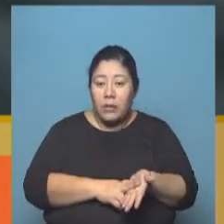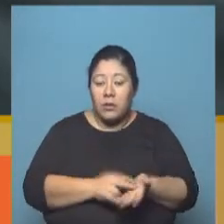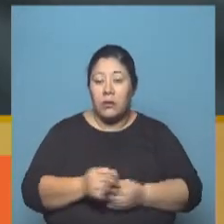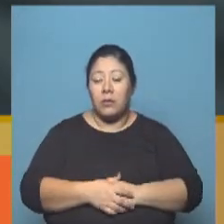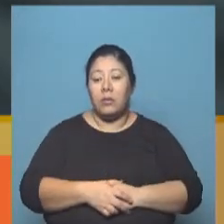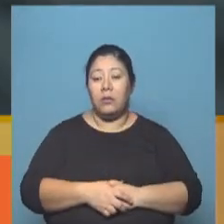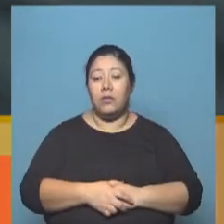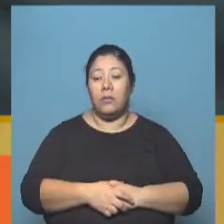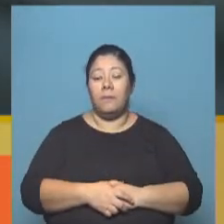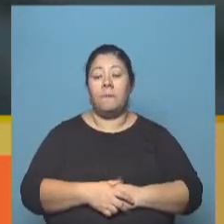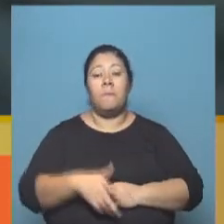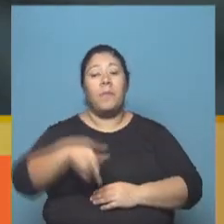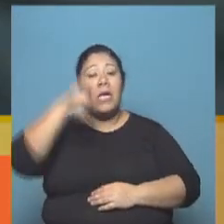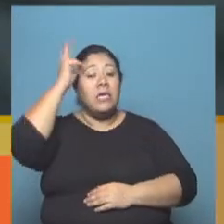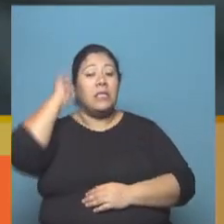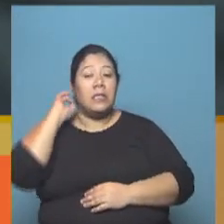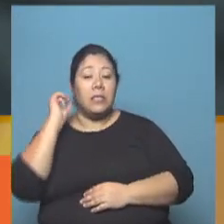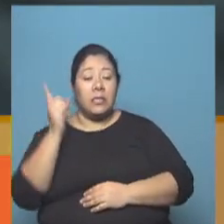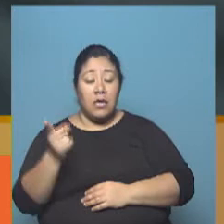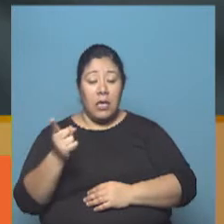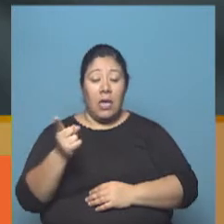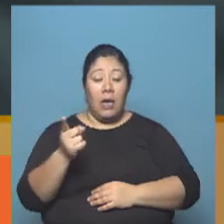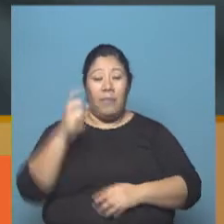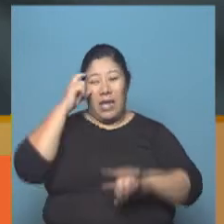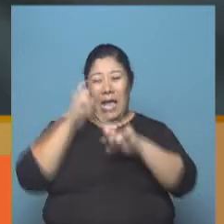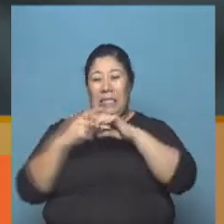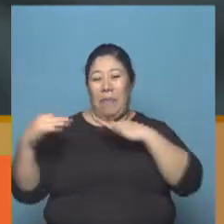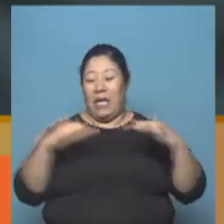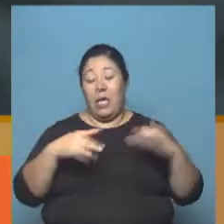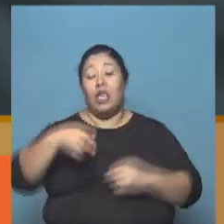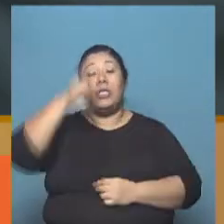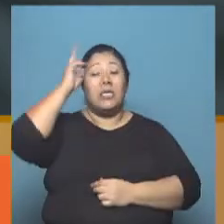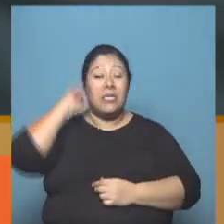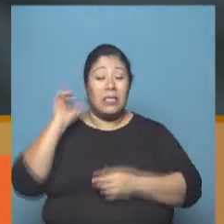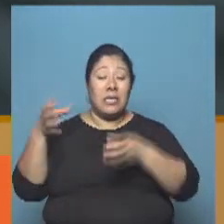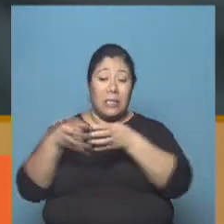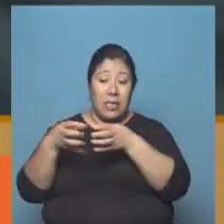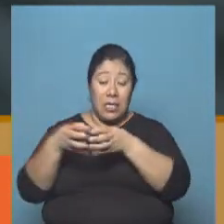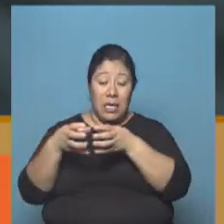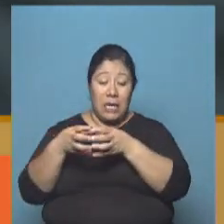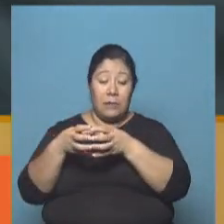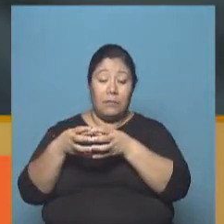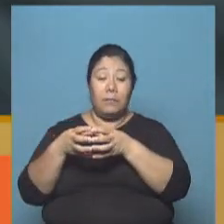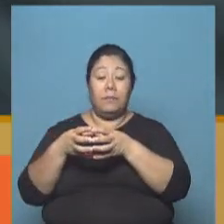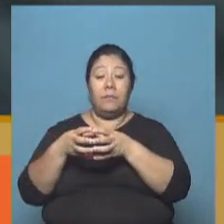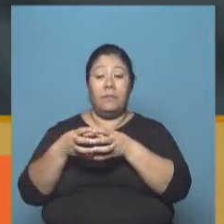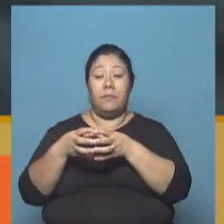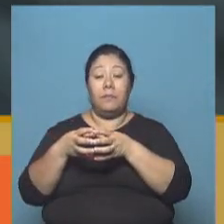que juega Chile por encima de muchas selecciones, por no decir por encima de